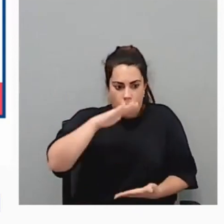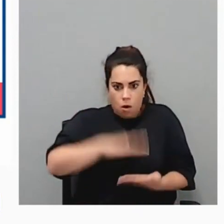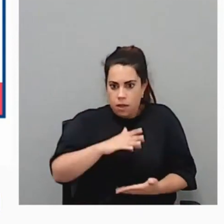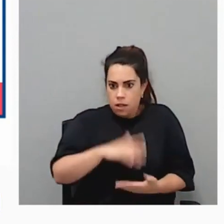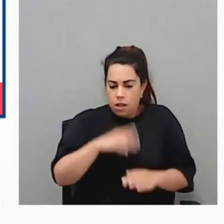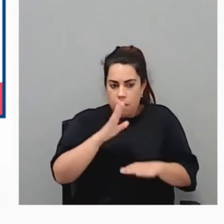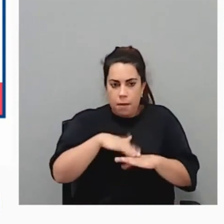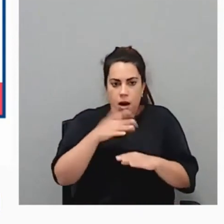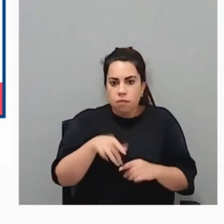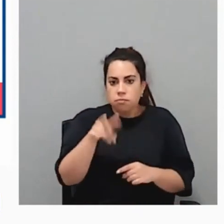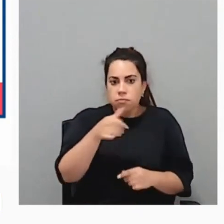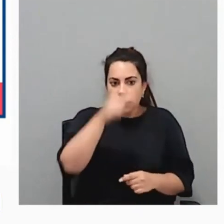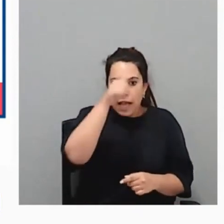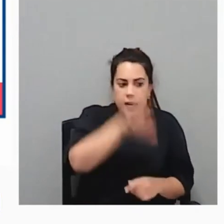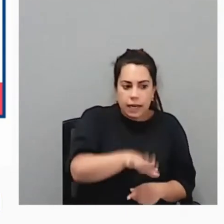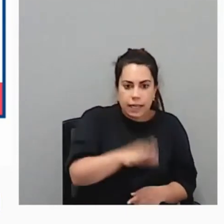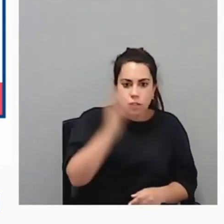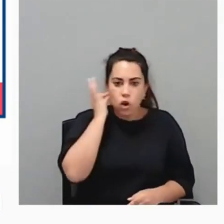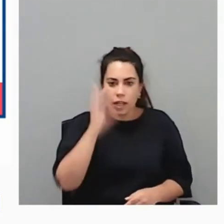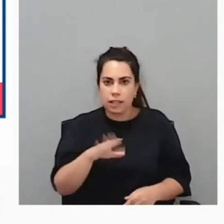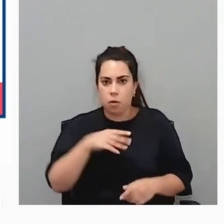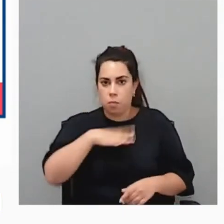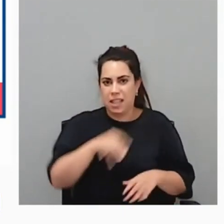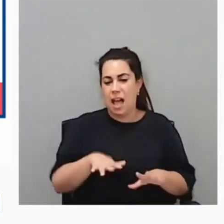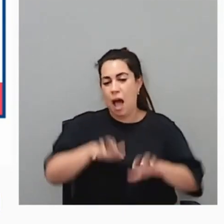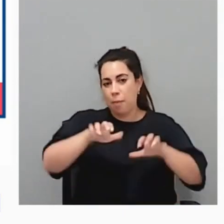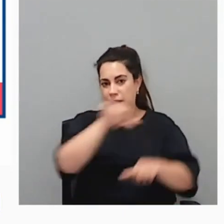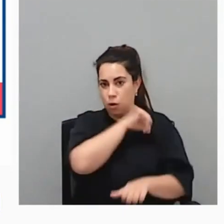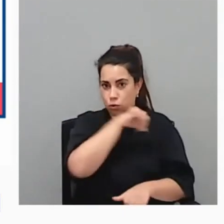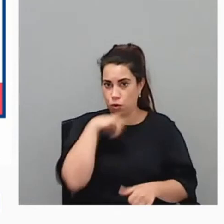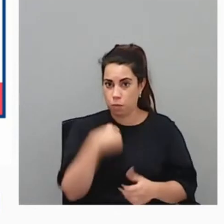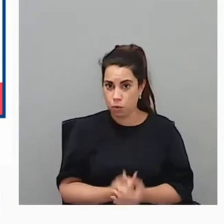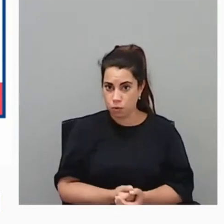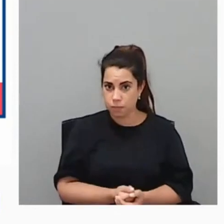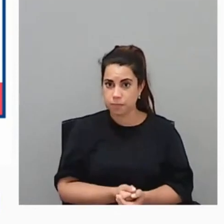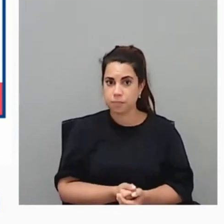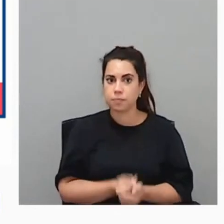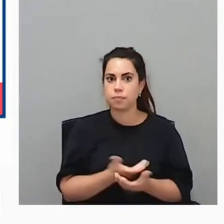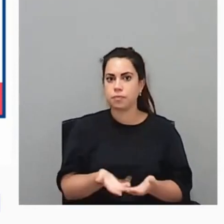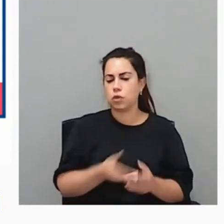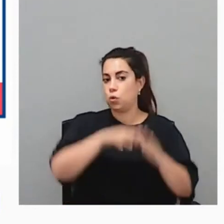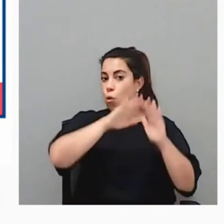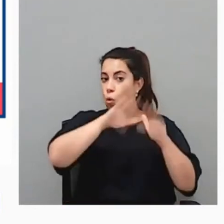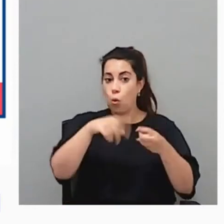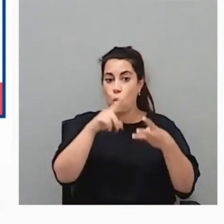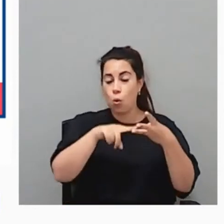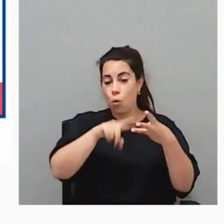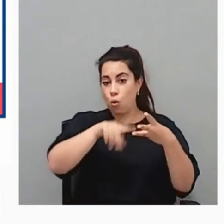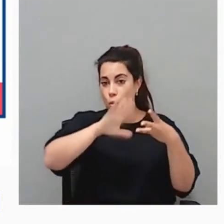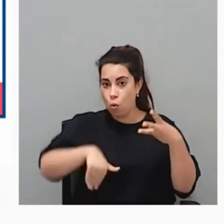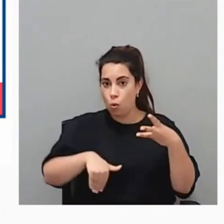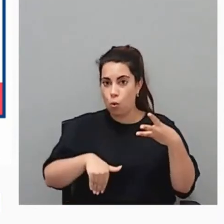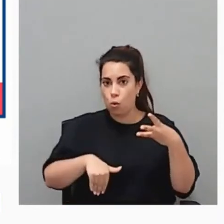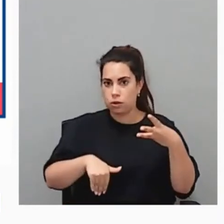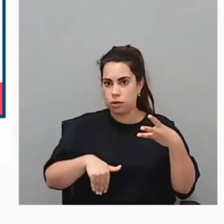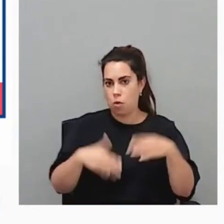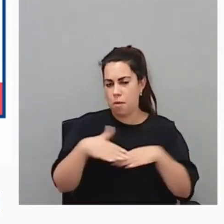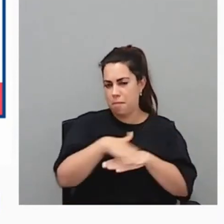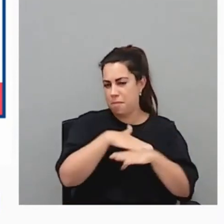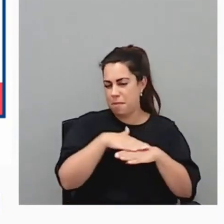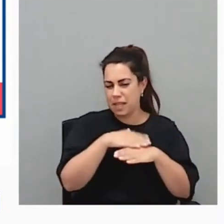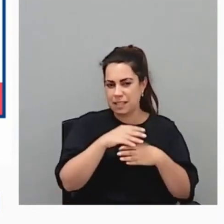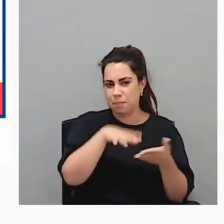puedan aprender por sí mismos. Y el último pilar o la última innovación, la última base en la que todas las escuelas